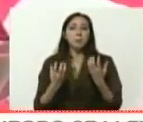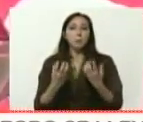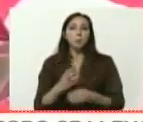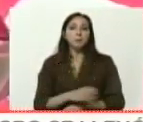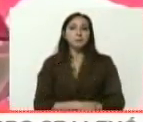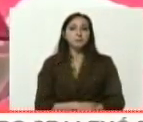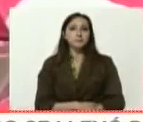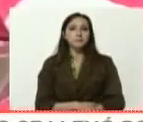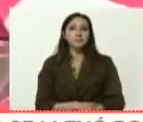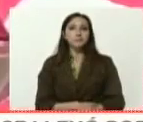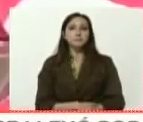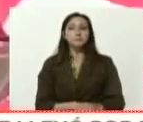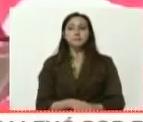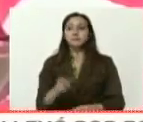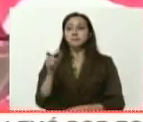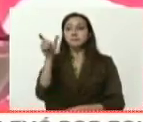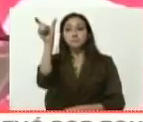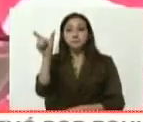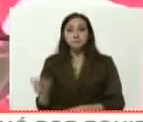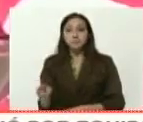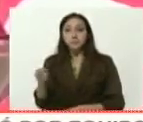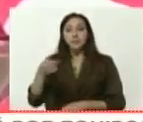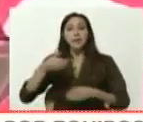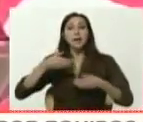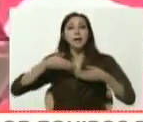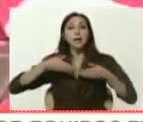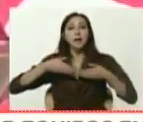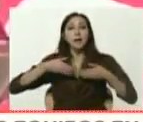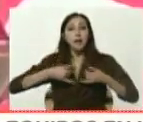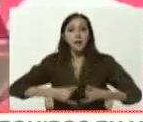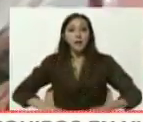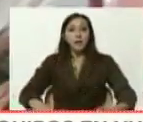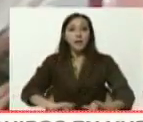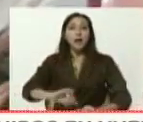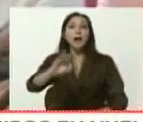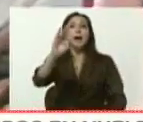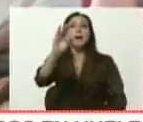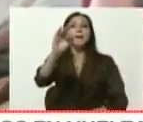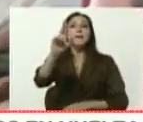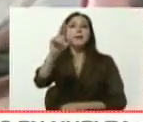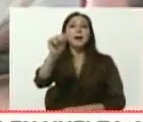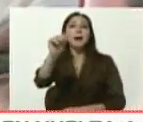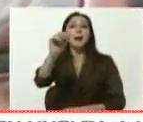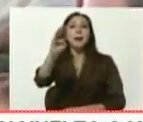Marianela Ojeda, hija de Fabricio Ojeda. Ah, más que nada,